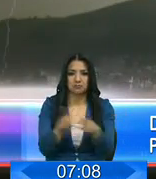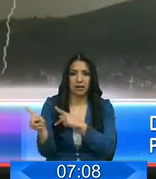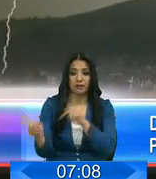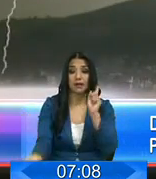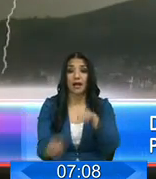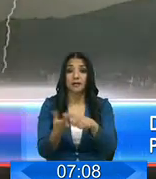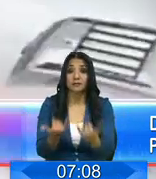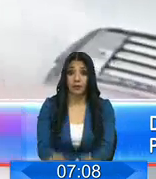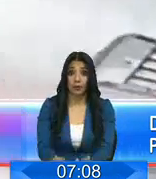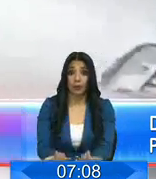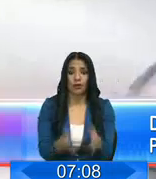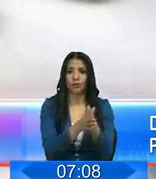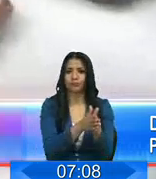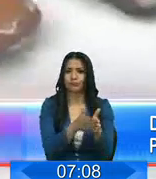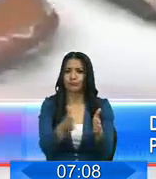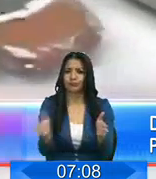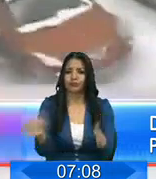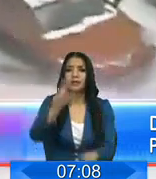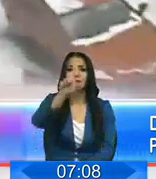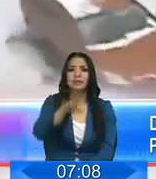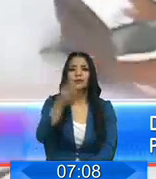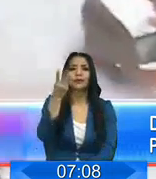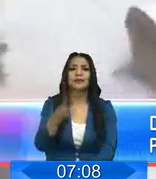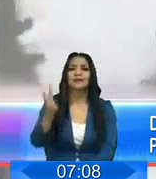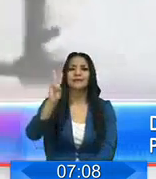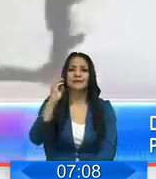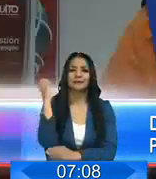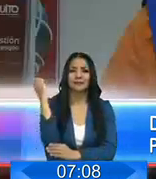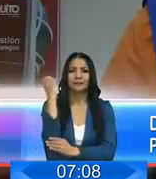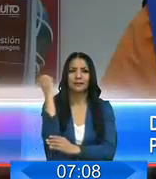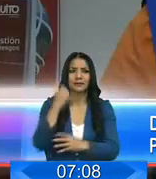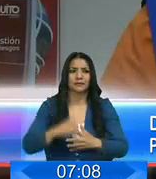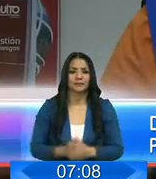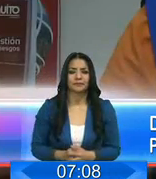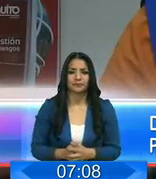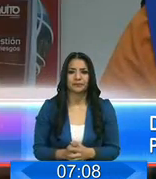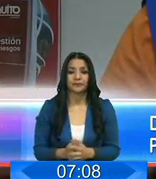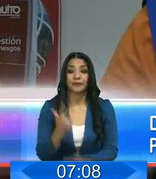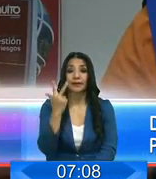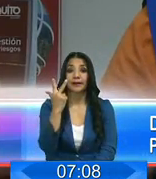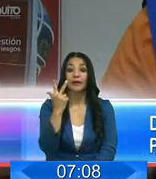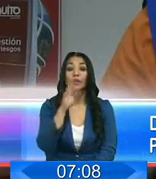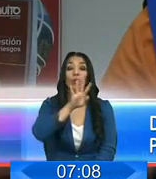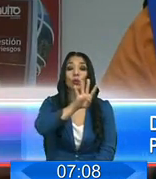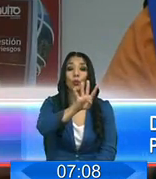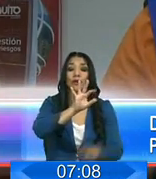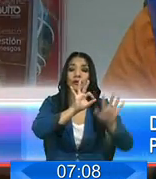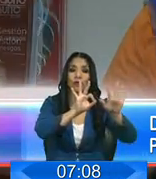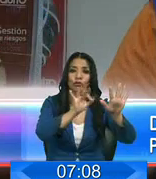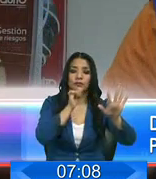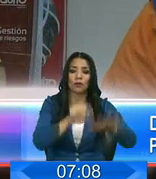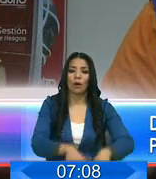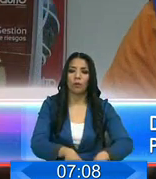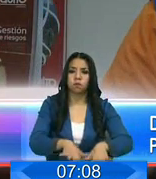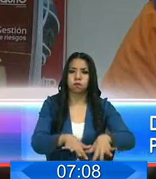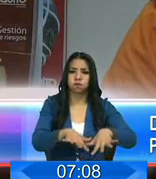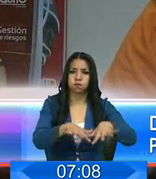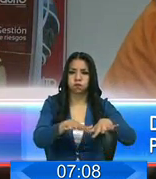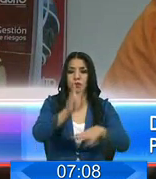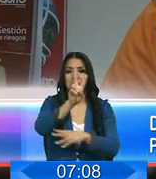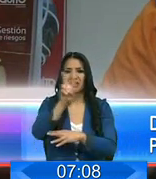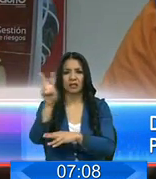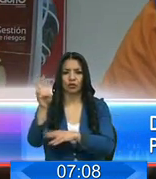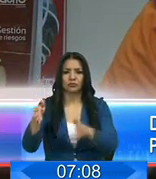del año se han presentado un total de 116 eventos de emergencia. Entre esas están 48 inundaciones, tenemos 22